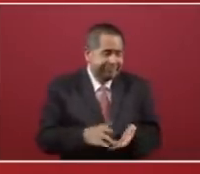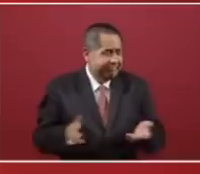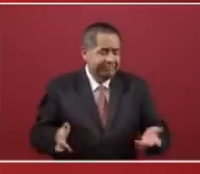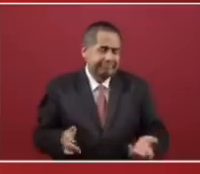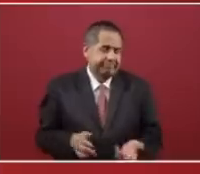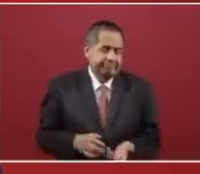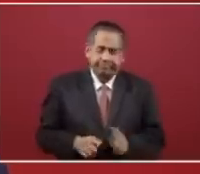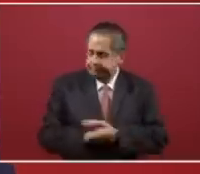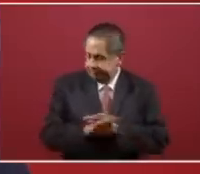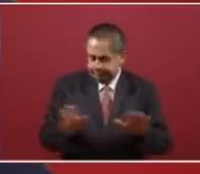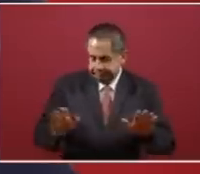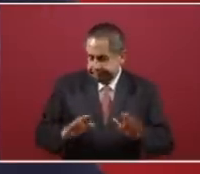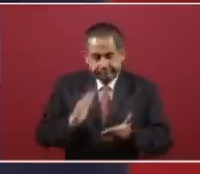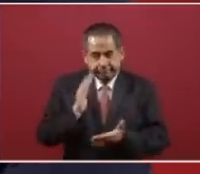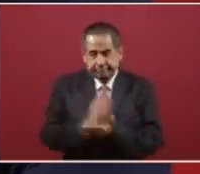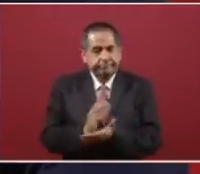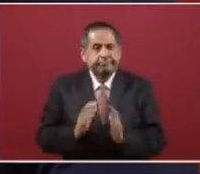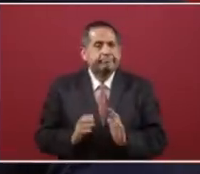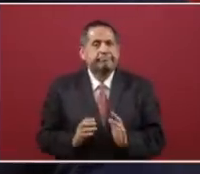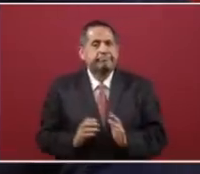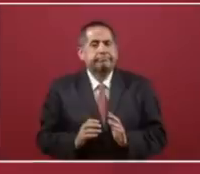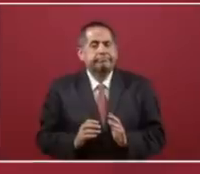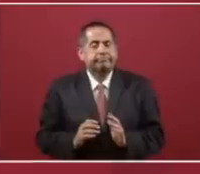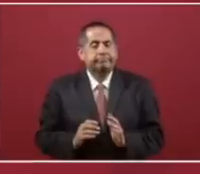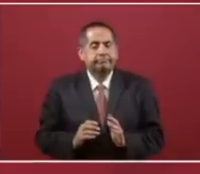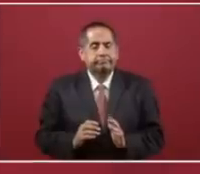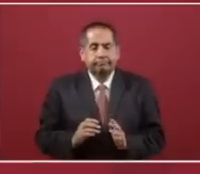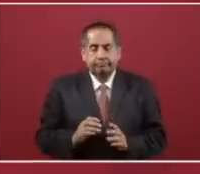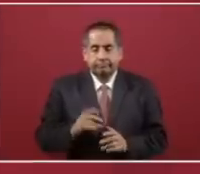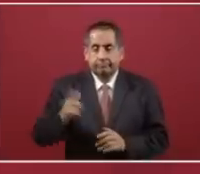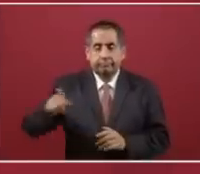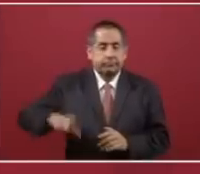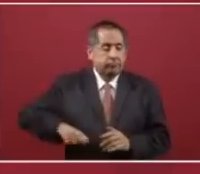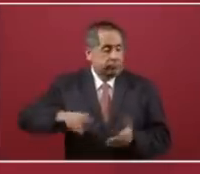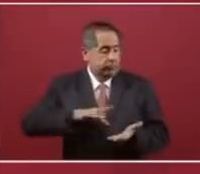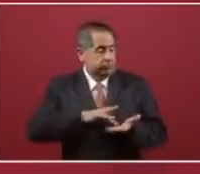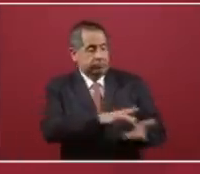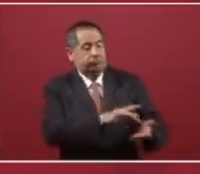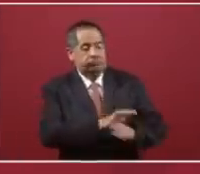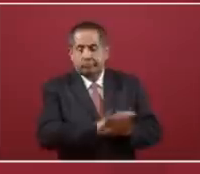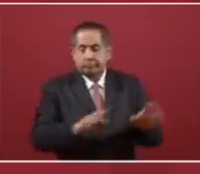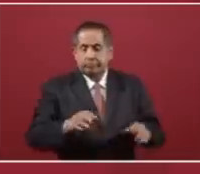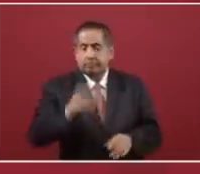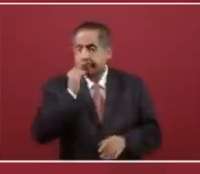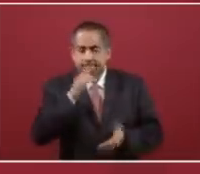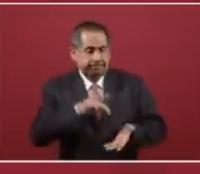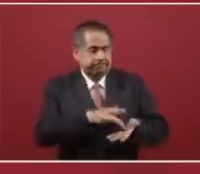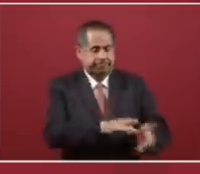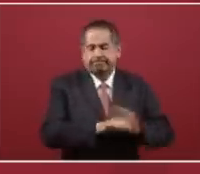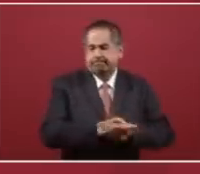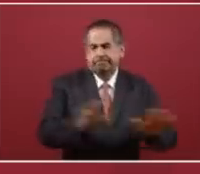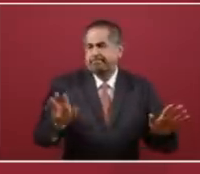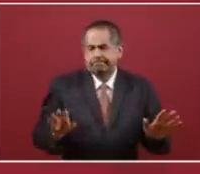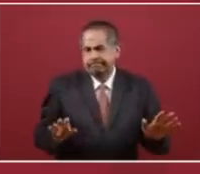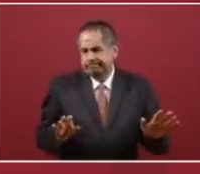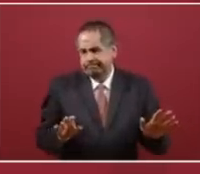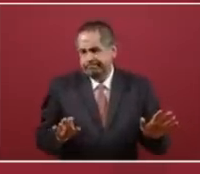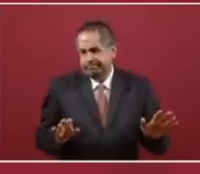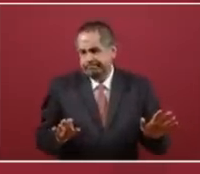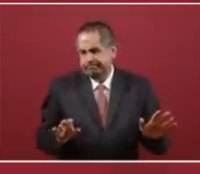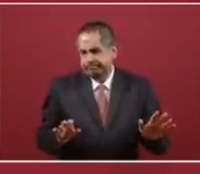entonces ya no hay apoyo al gobierno no hay apoyo a la policía y no sólo